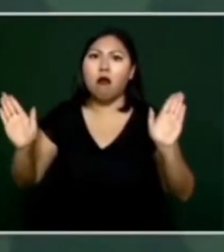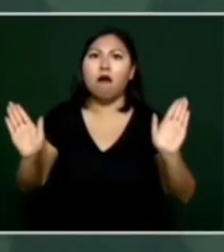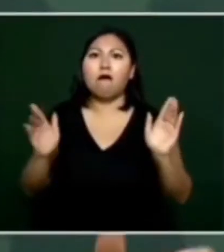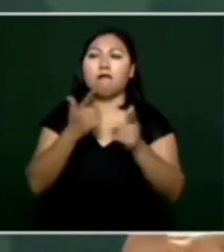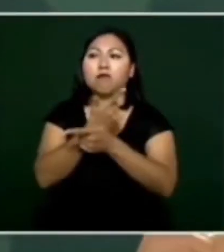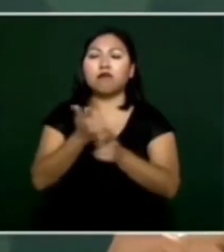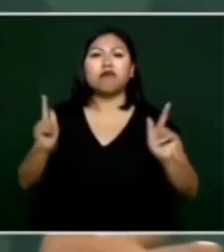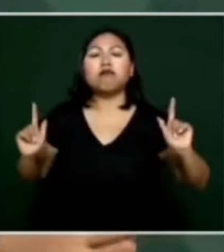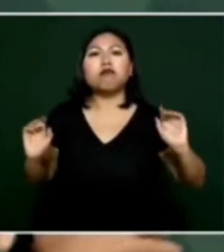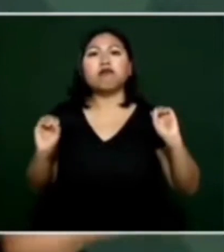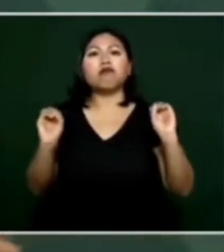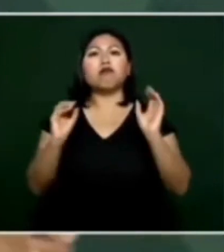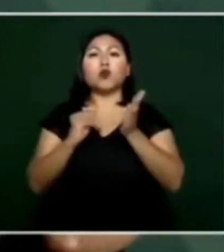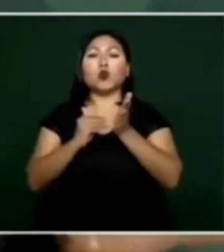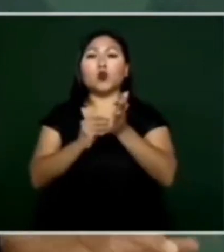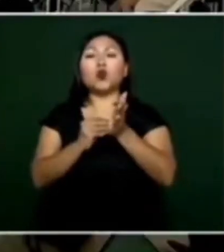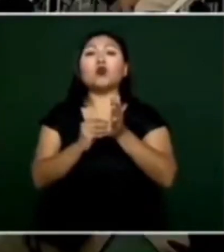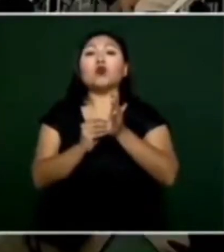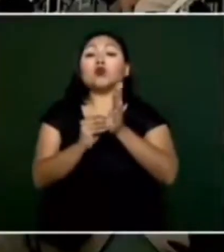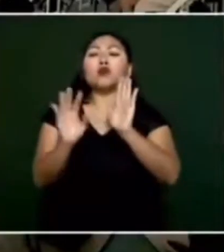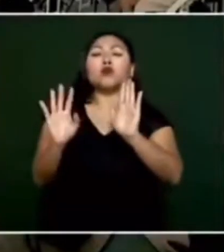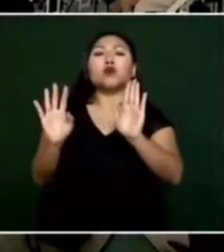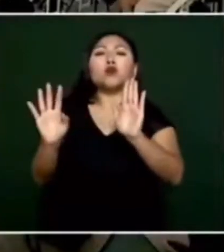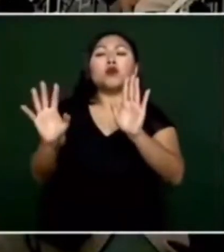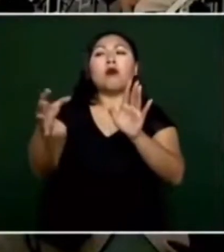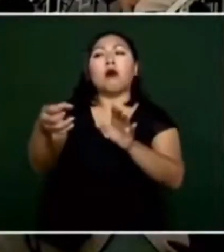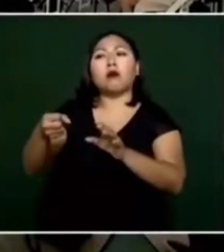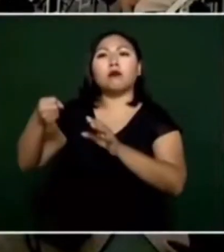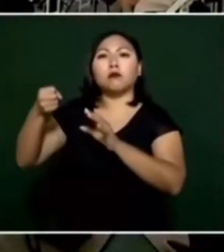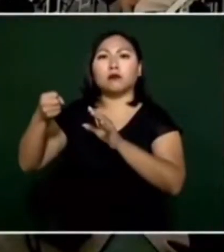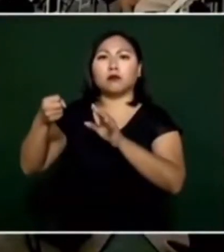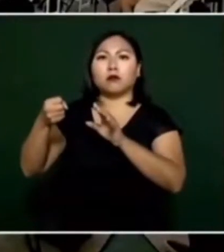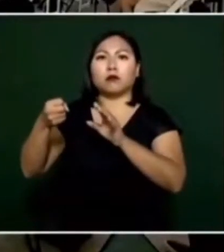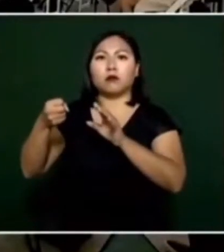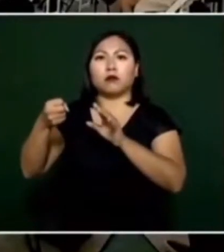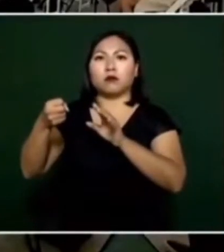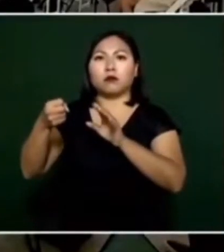Porque por lo general son 48 horas antes, ¿no?